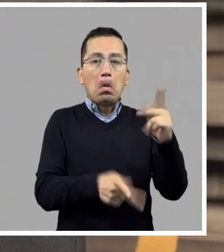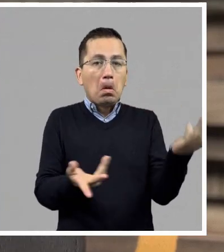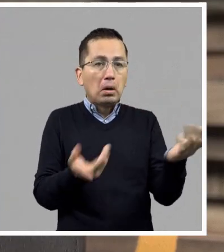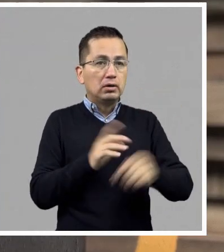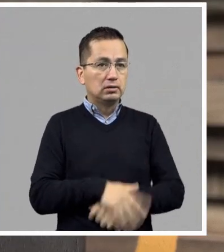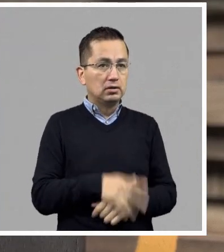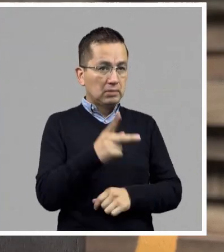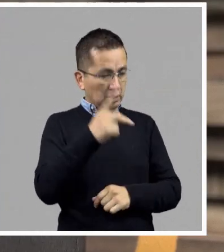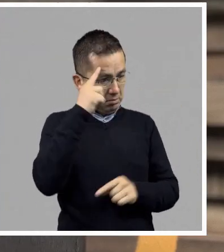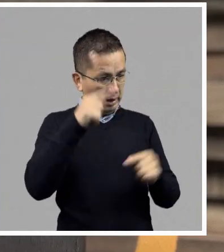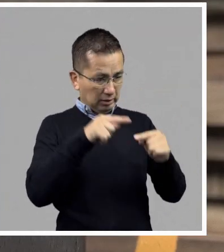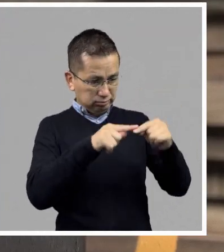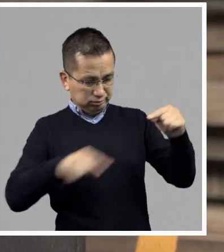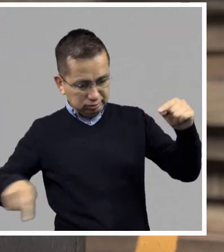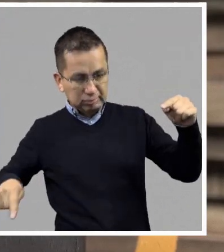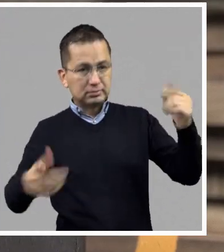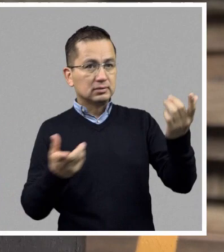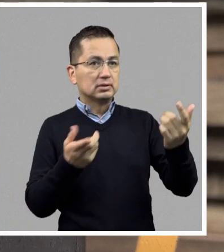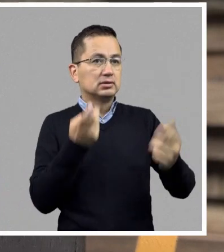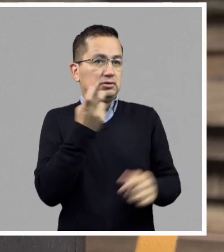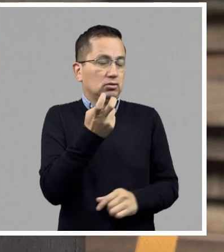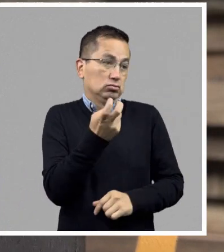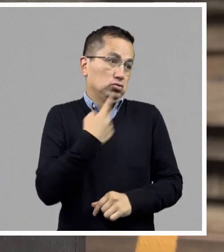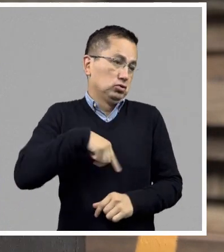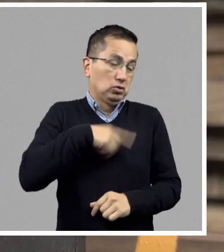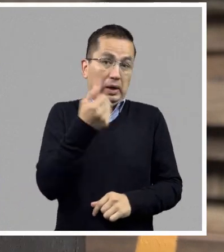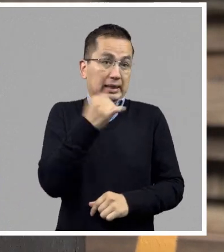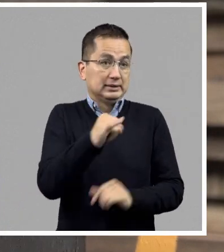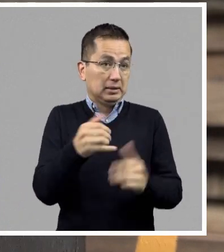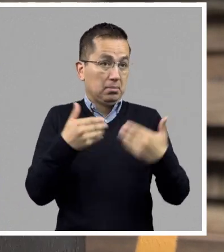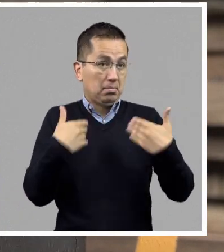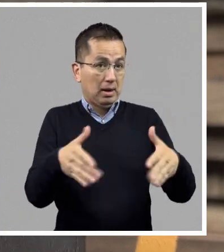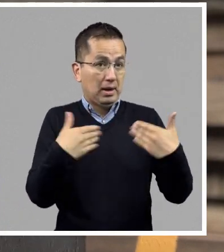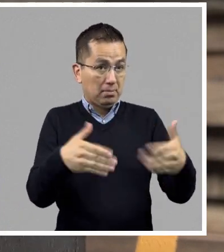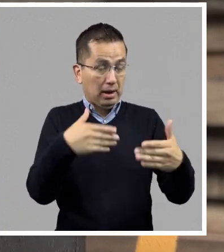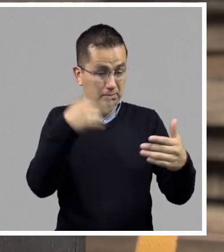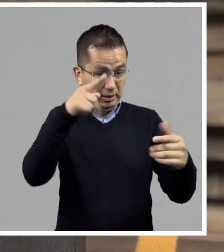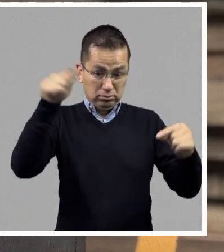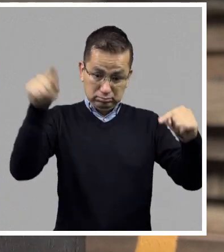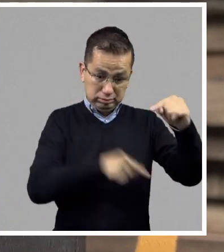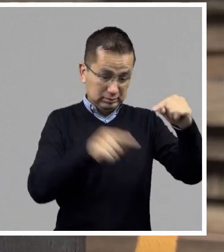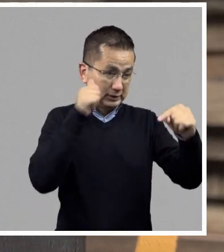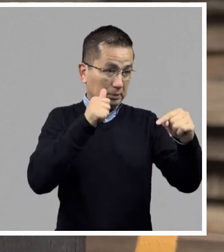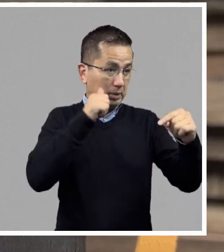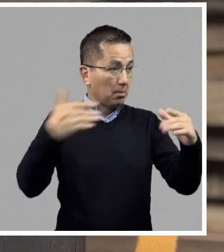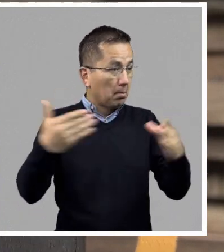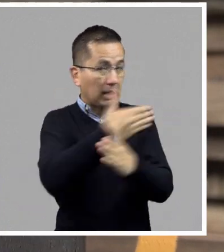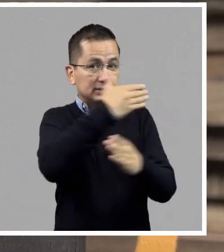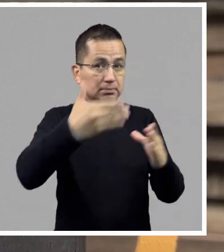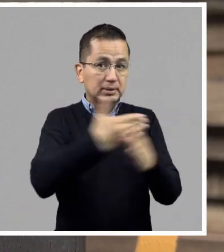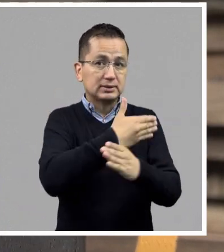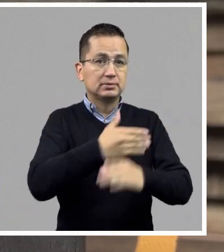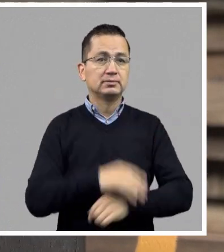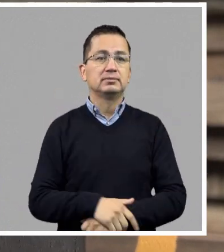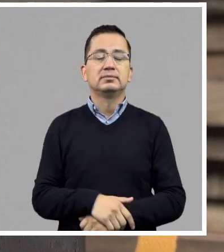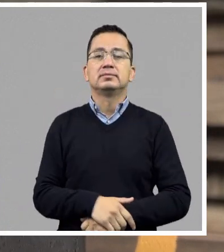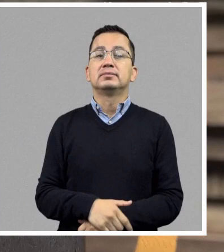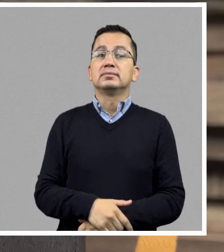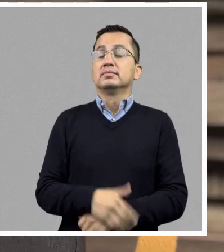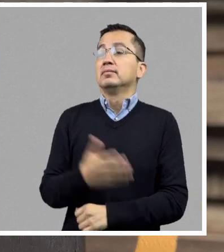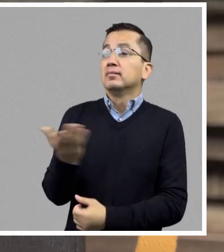facilitando el camino en la otra dirección todo el tiempo no ha sido como un poco nuestro destino desafortunado en Panamá